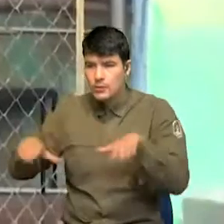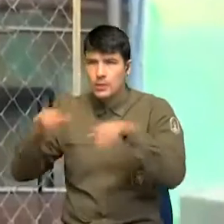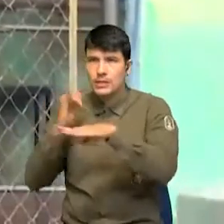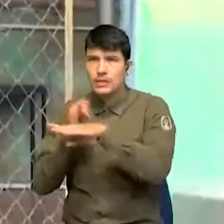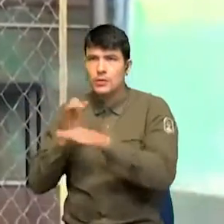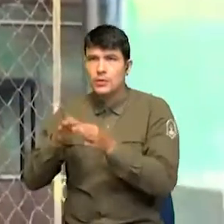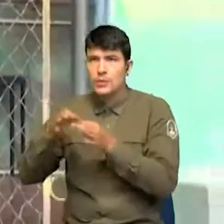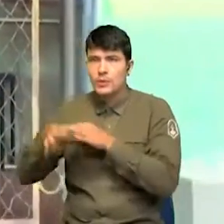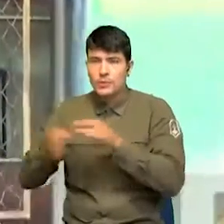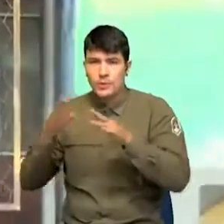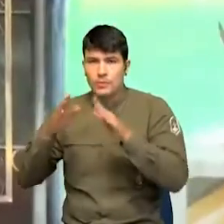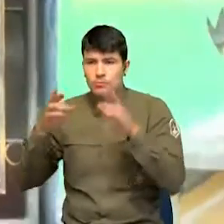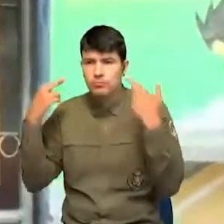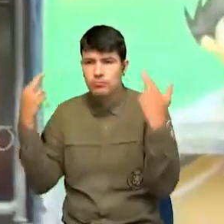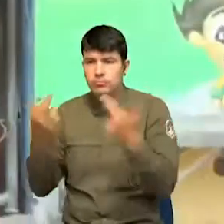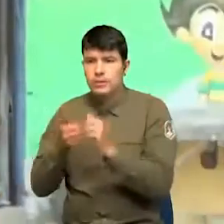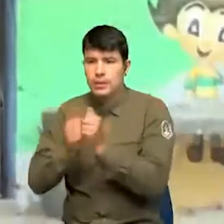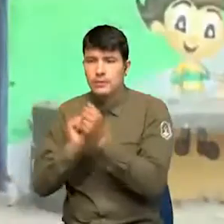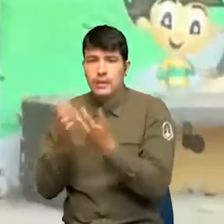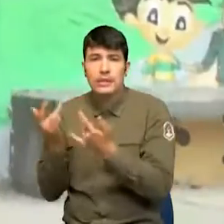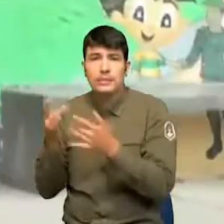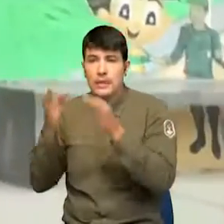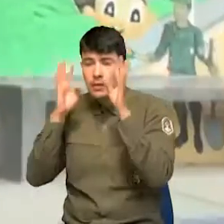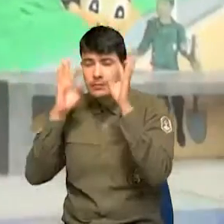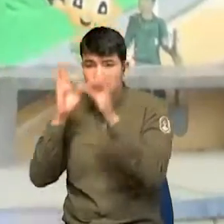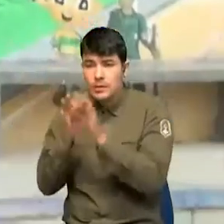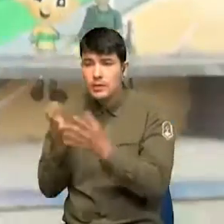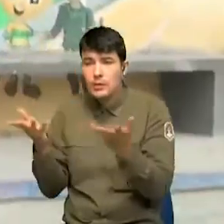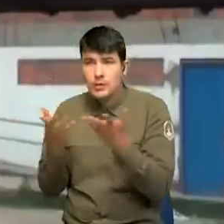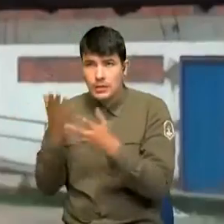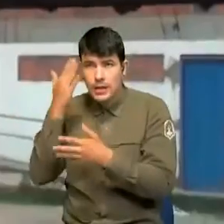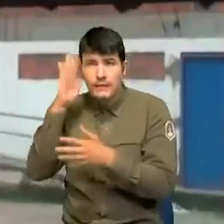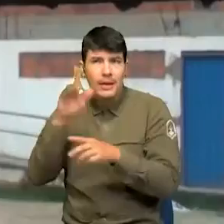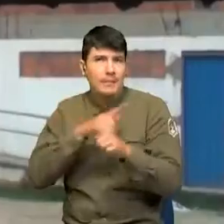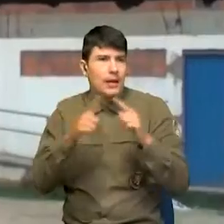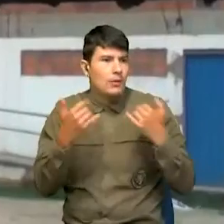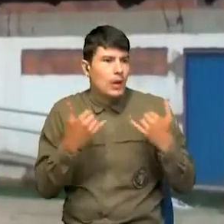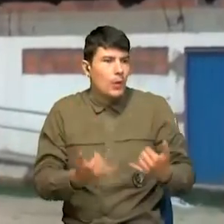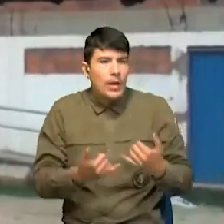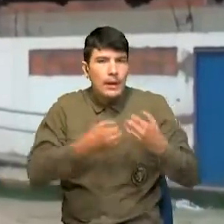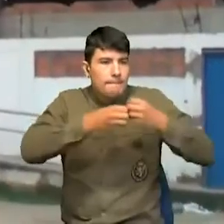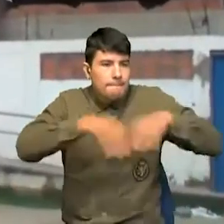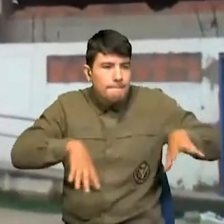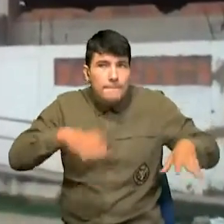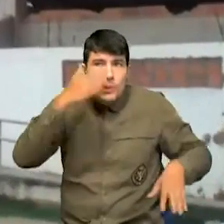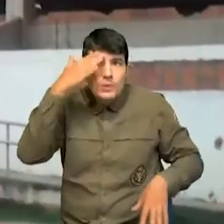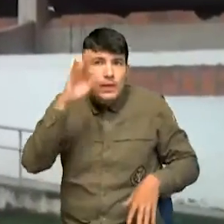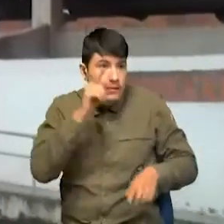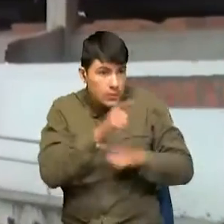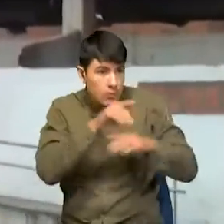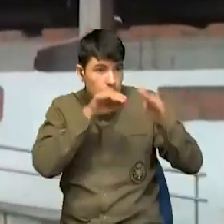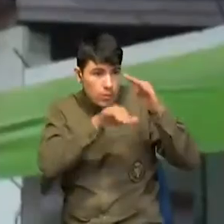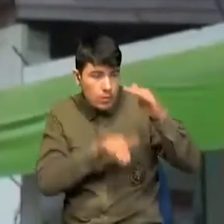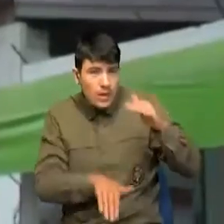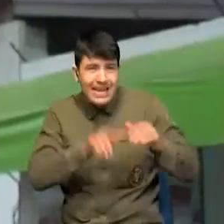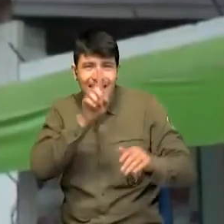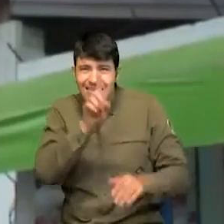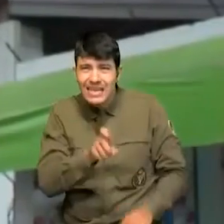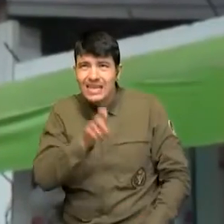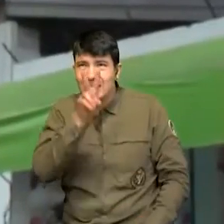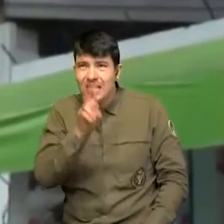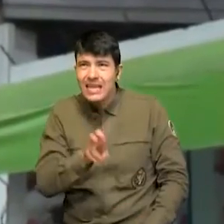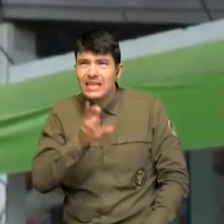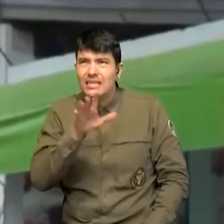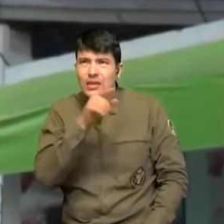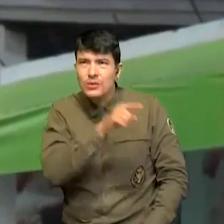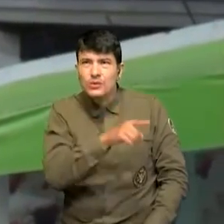de Recreación y Deportes a espera de definir su destino final. Sin embargo, inexplicablemente, hoy no están en la bodega 675